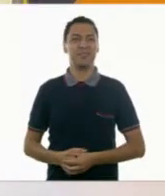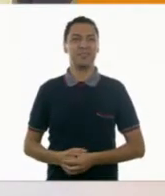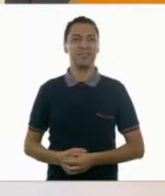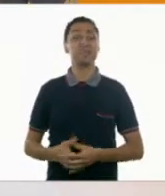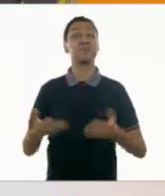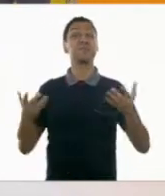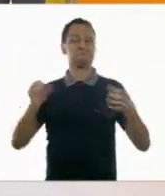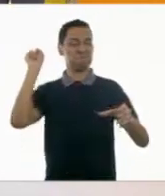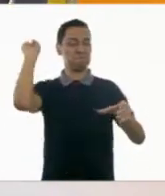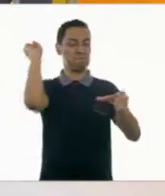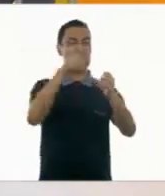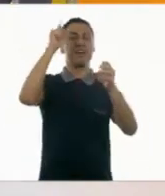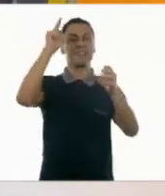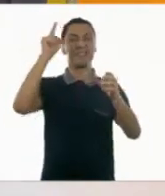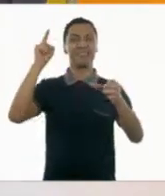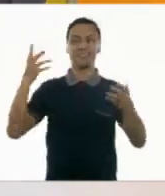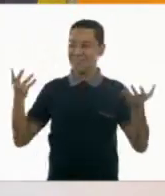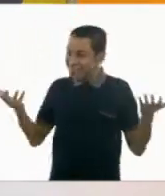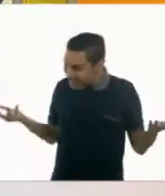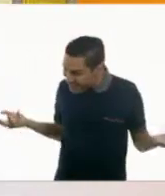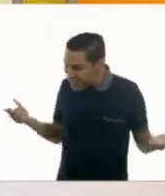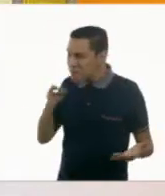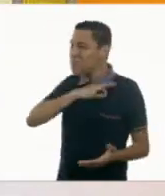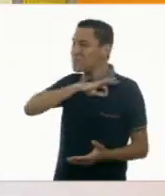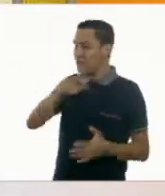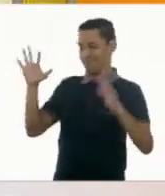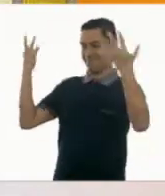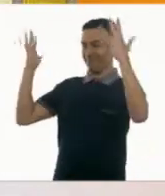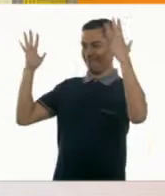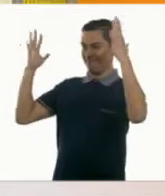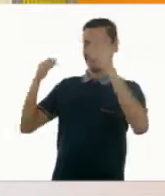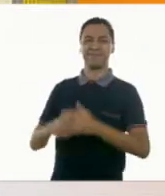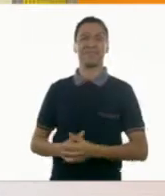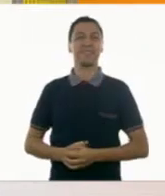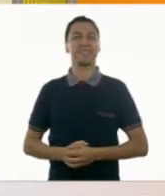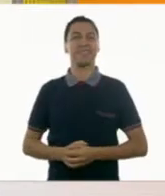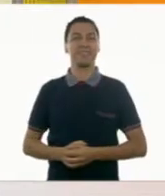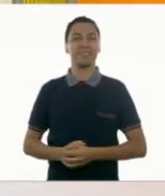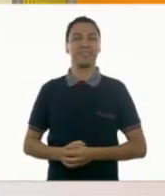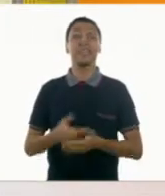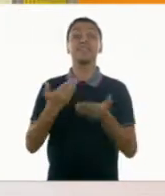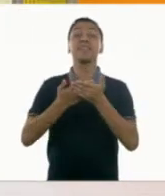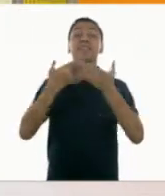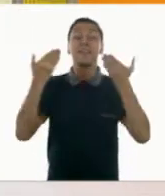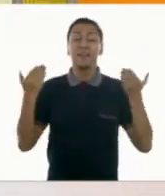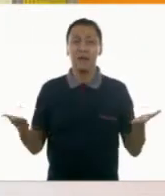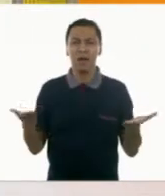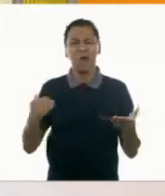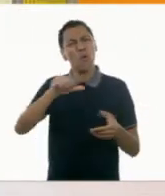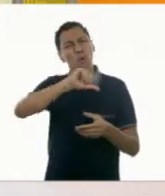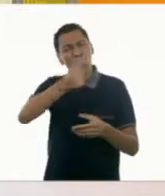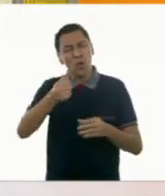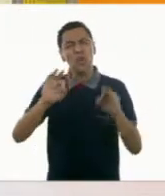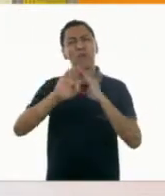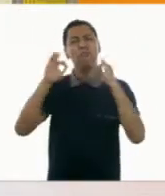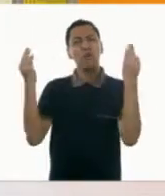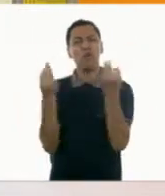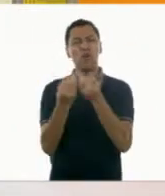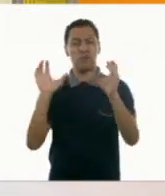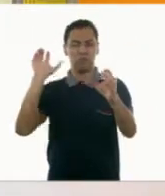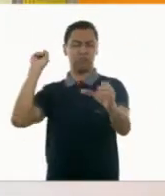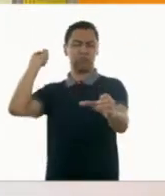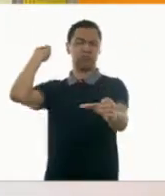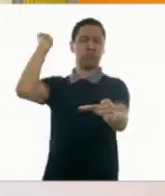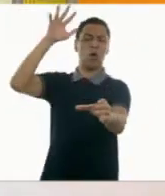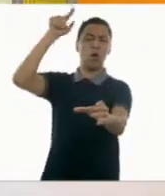¿Ves? Muy ¿Vieron? Bien, Ale. Ríanse aplausos. A carcajadas. Bien. Ahora, ¿de qué otra forma puedes lanzarla? Y que